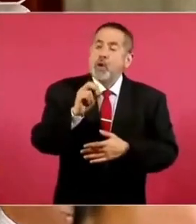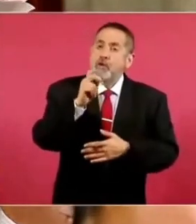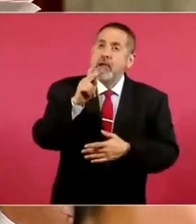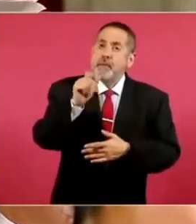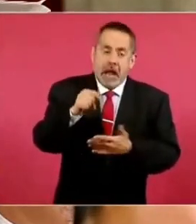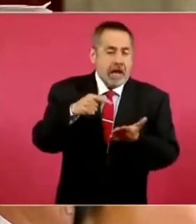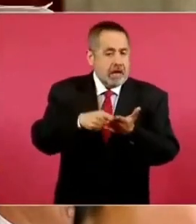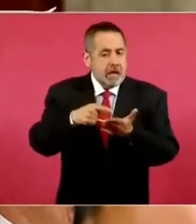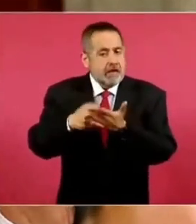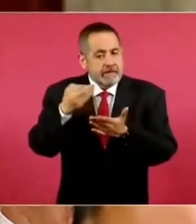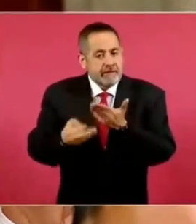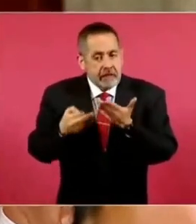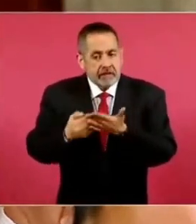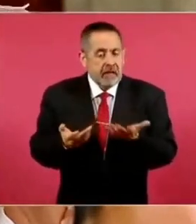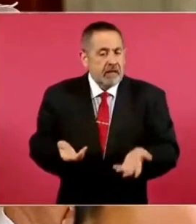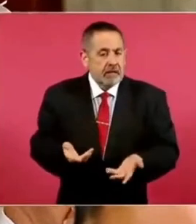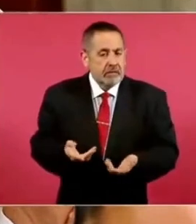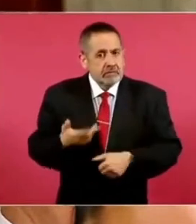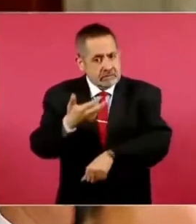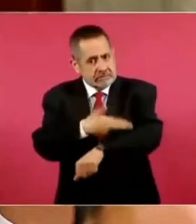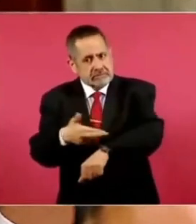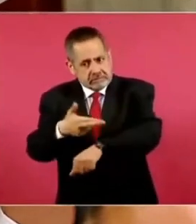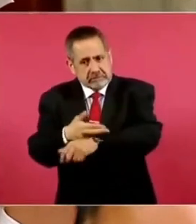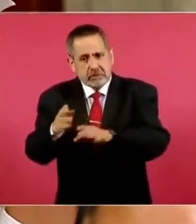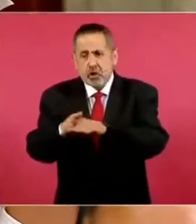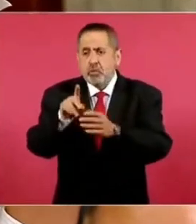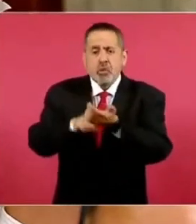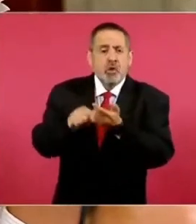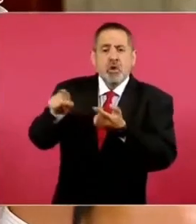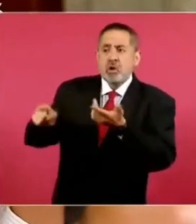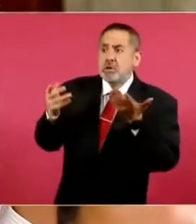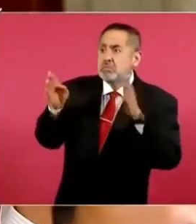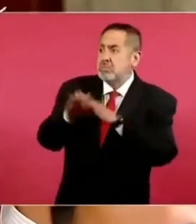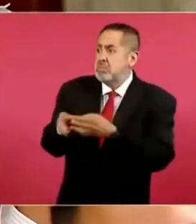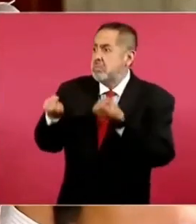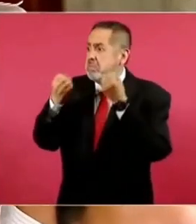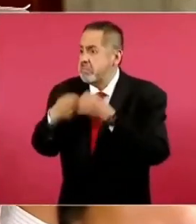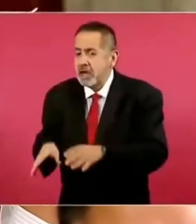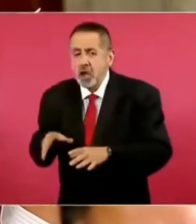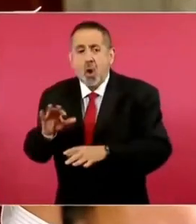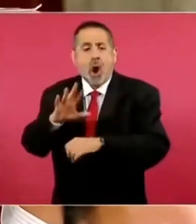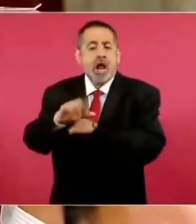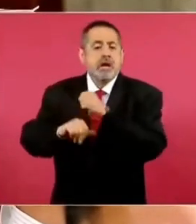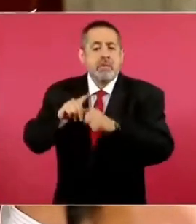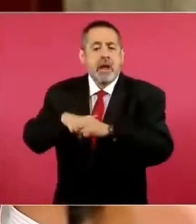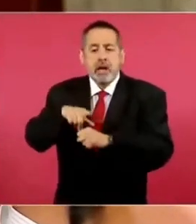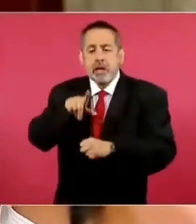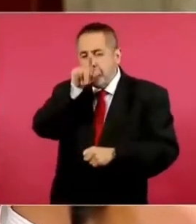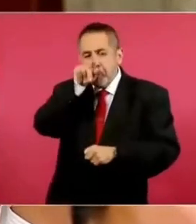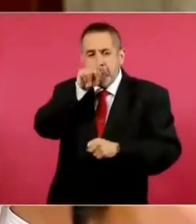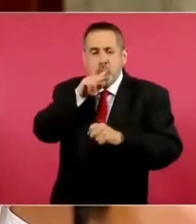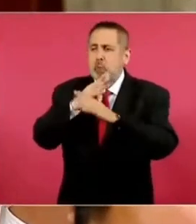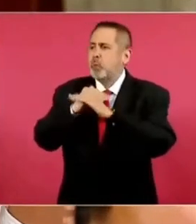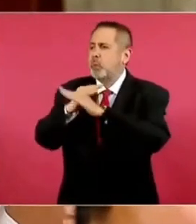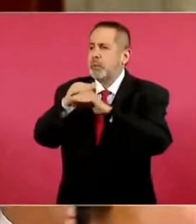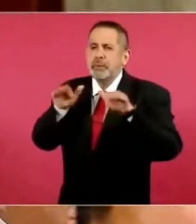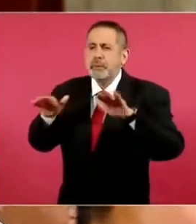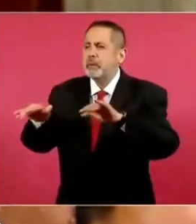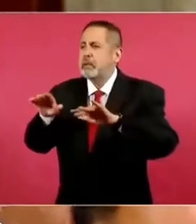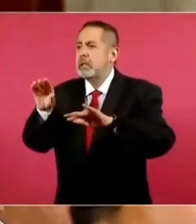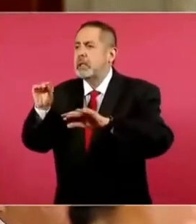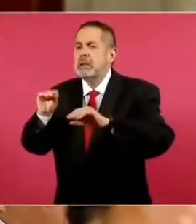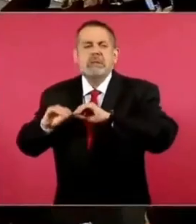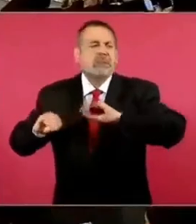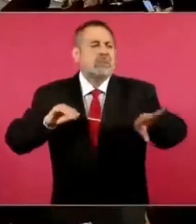dará esta trámite al caso del aviario del nido antes de que se han repartido los animales entre quién sabe quién hay